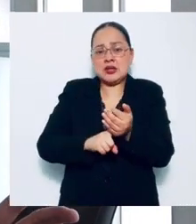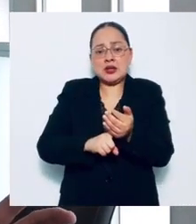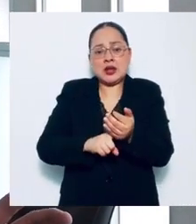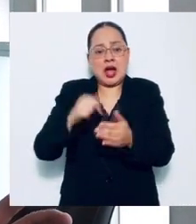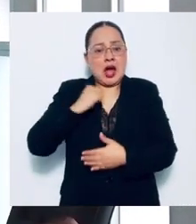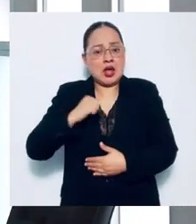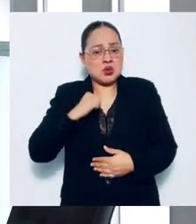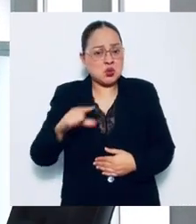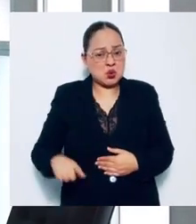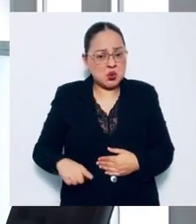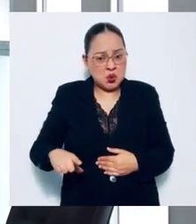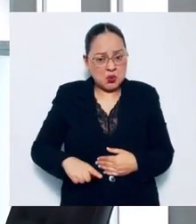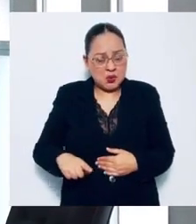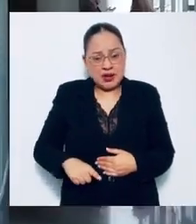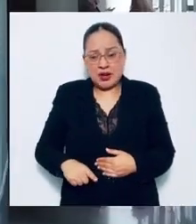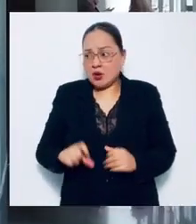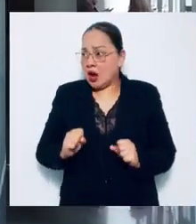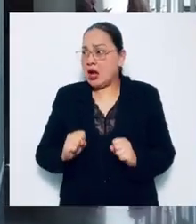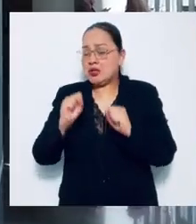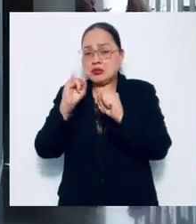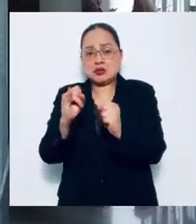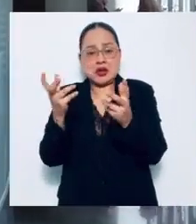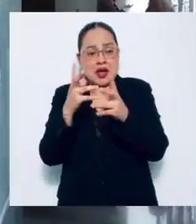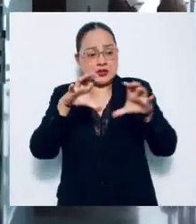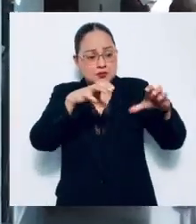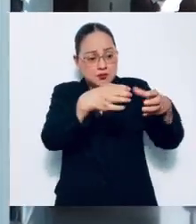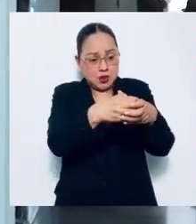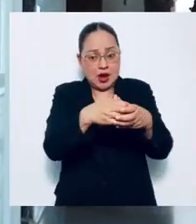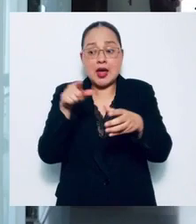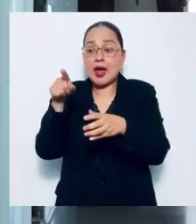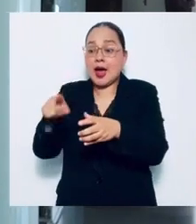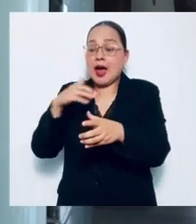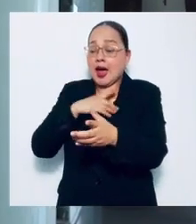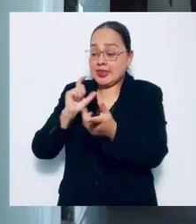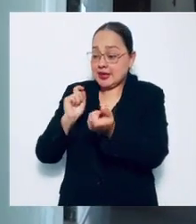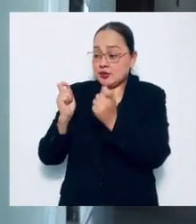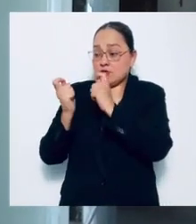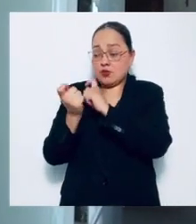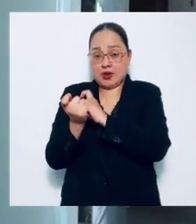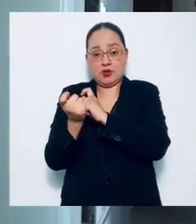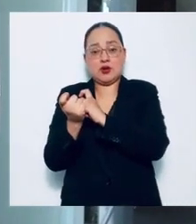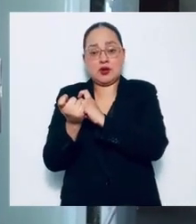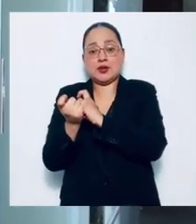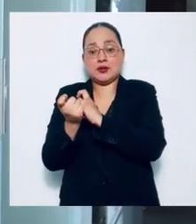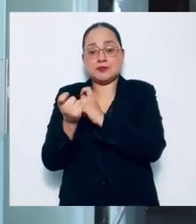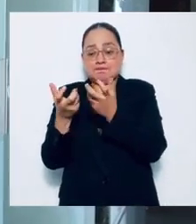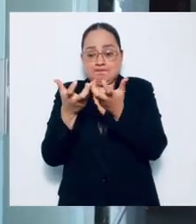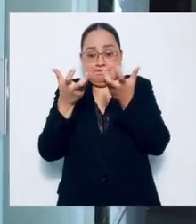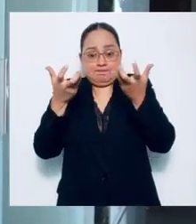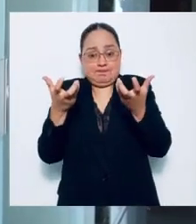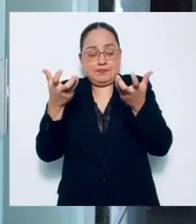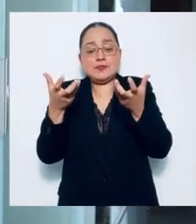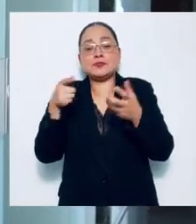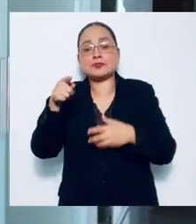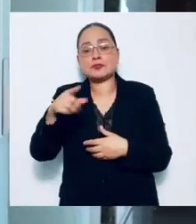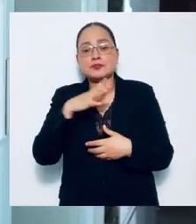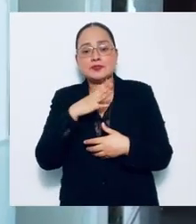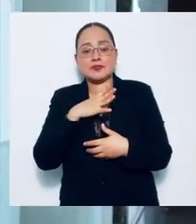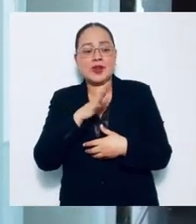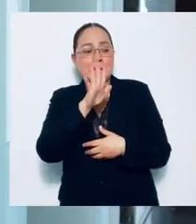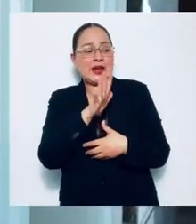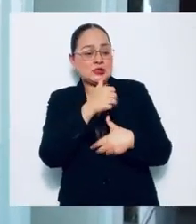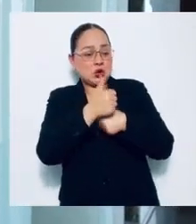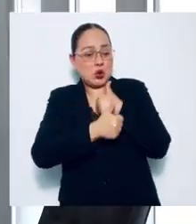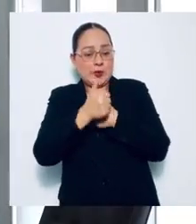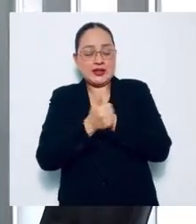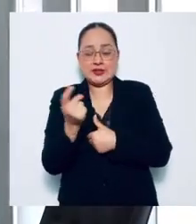viejo régimen y por el otro lado, el proyecto transformador. ¿Qué pasa? Que esta batalla de